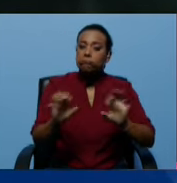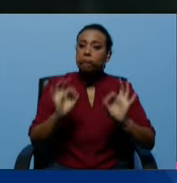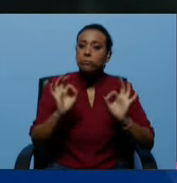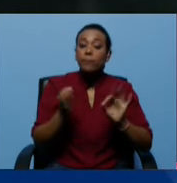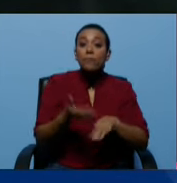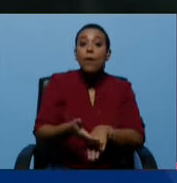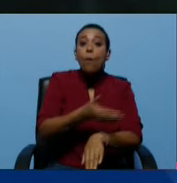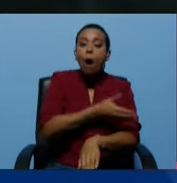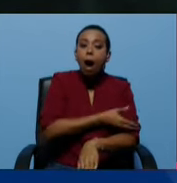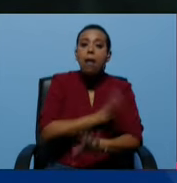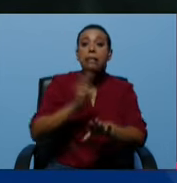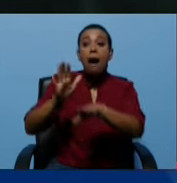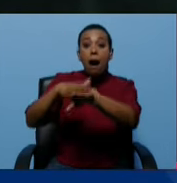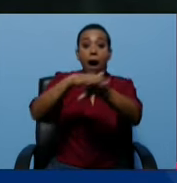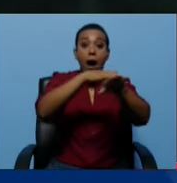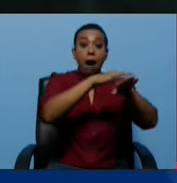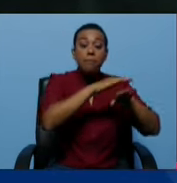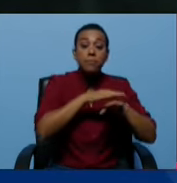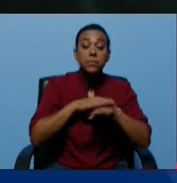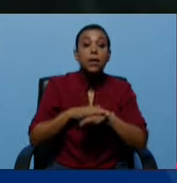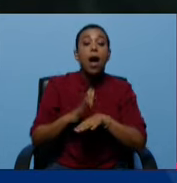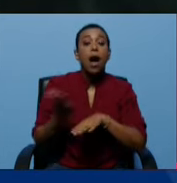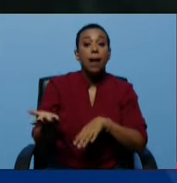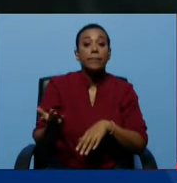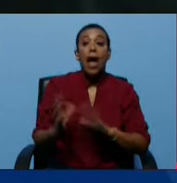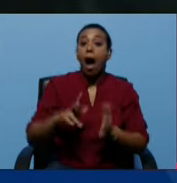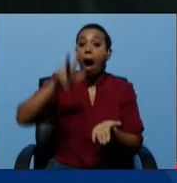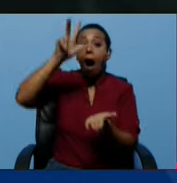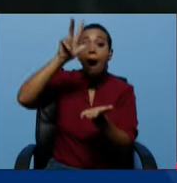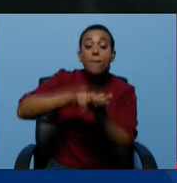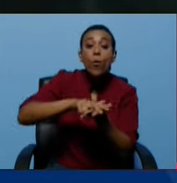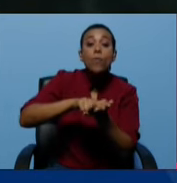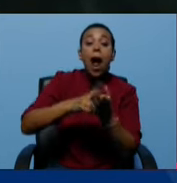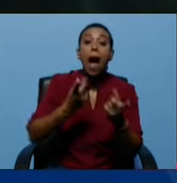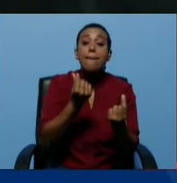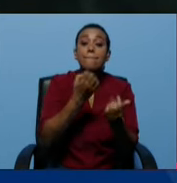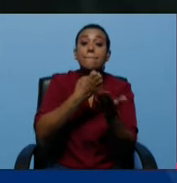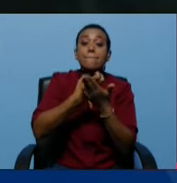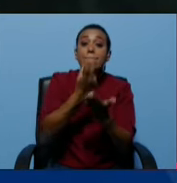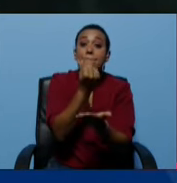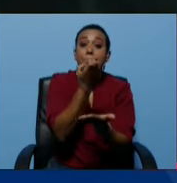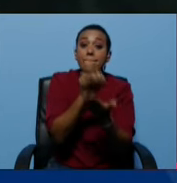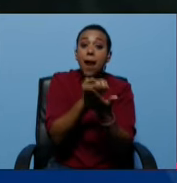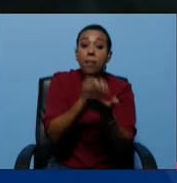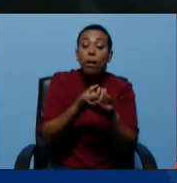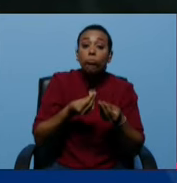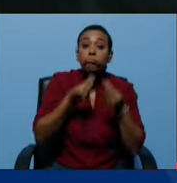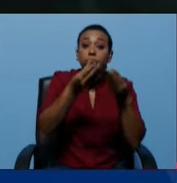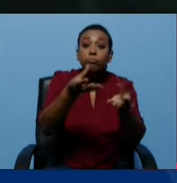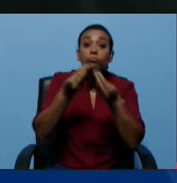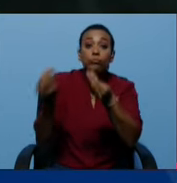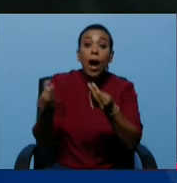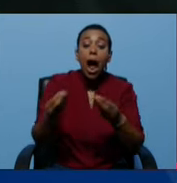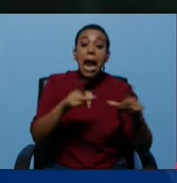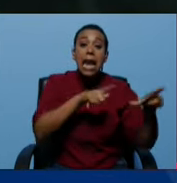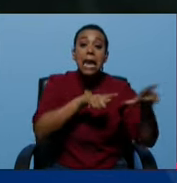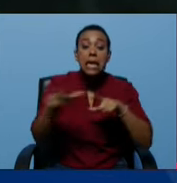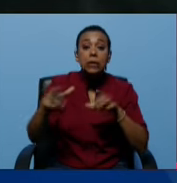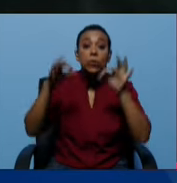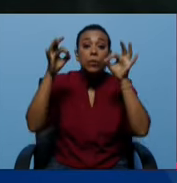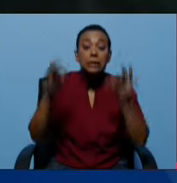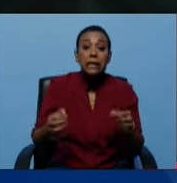quiero anunciar que he aprobado el financiamiento para ser activados de